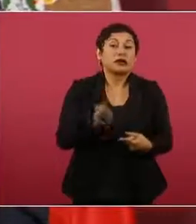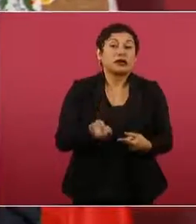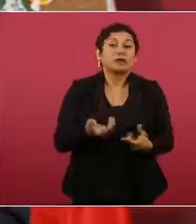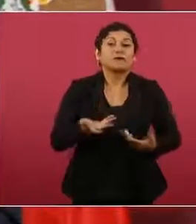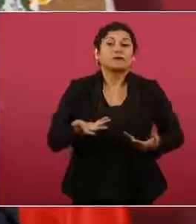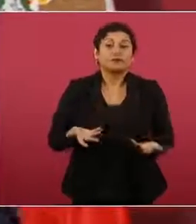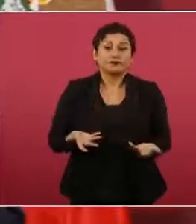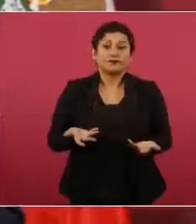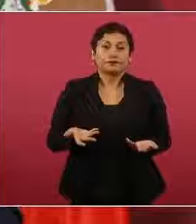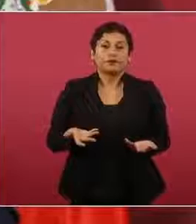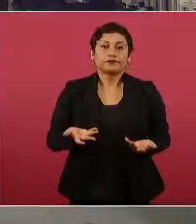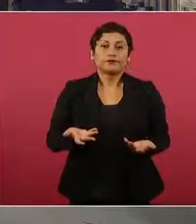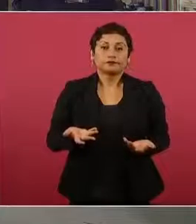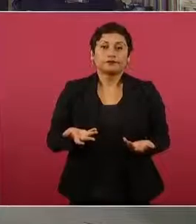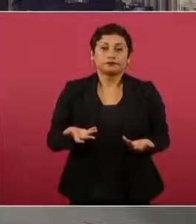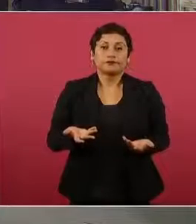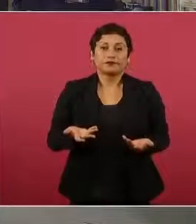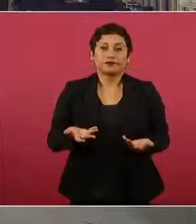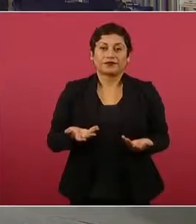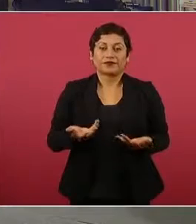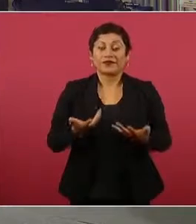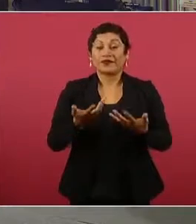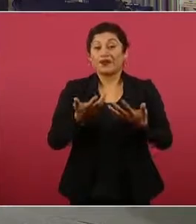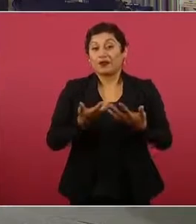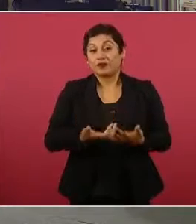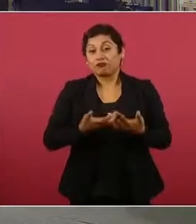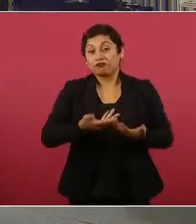una cercanía con el mercado